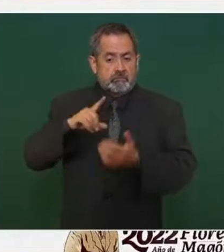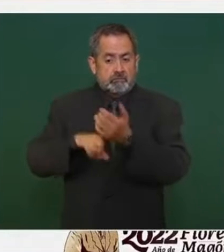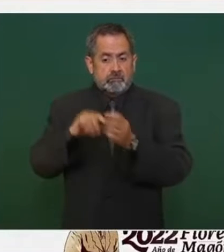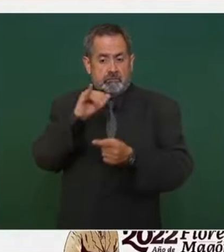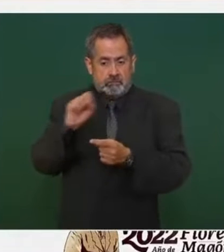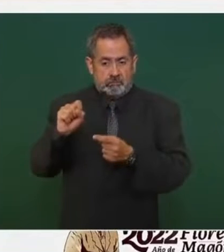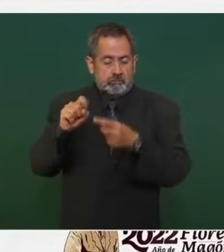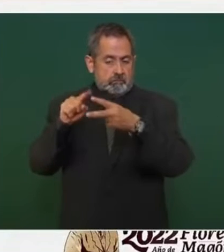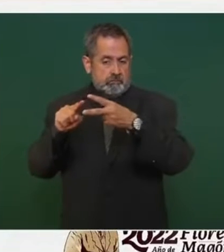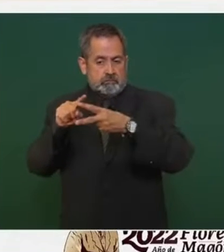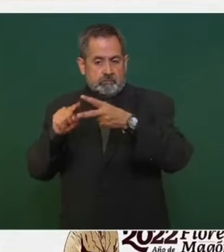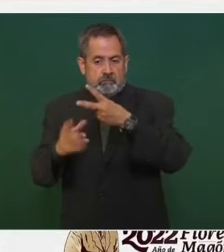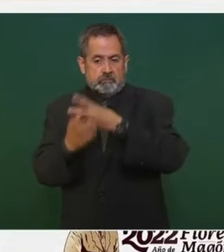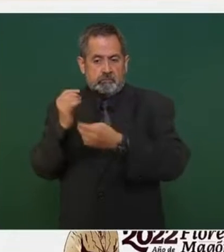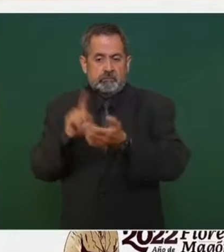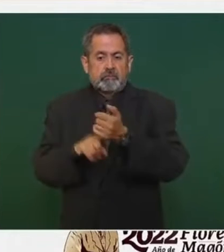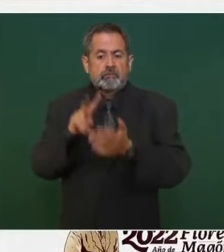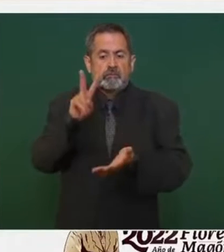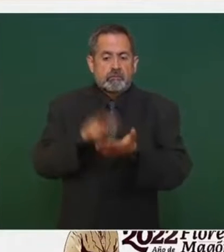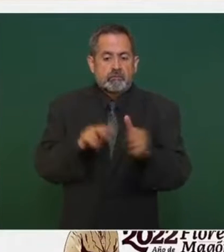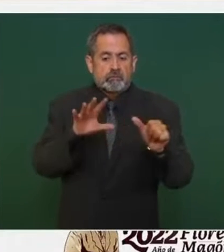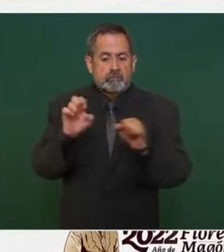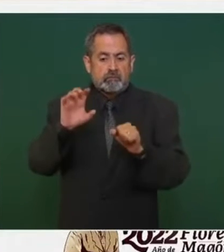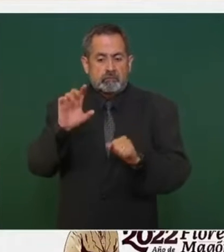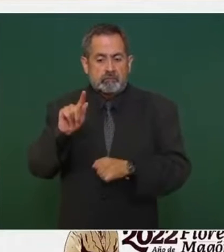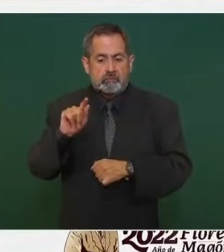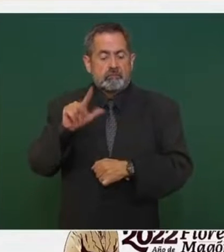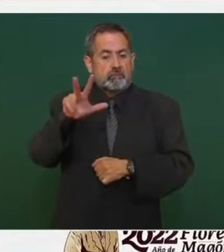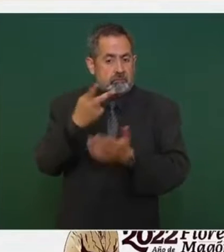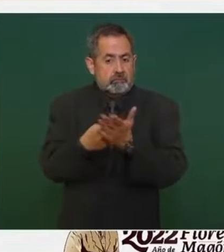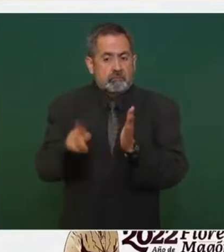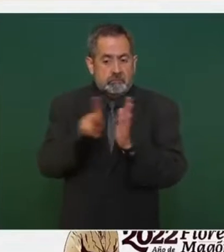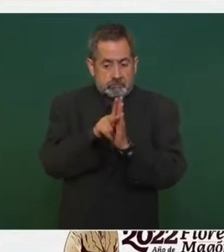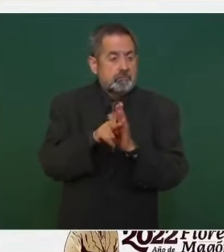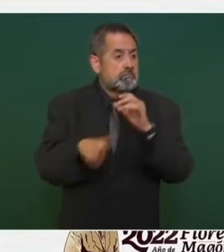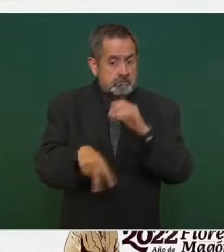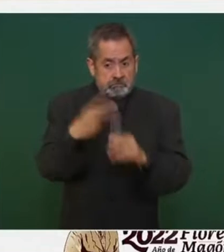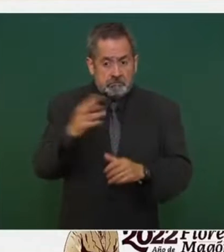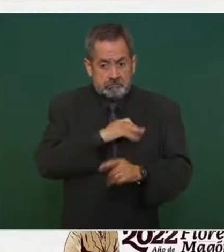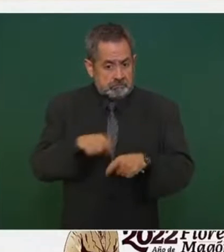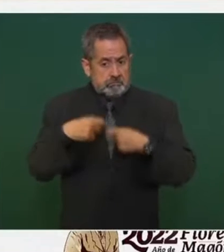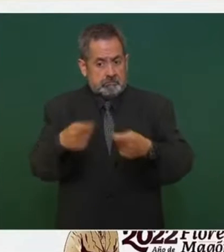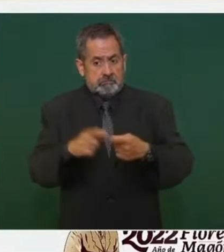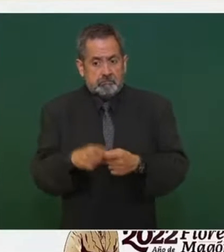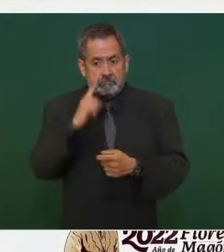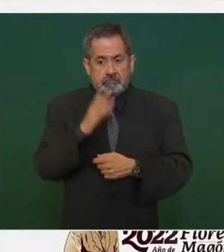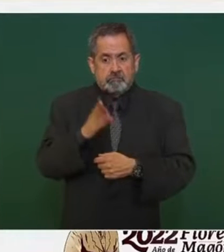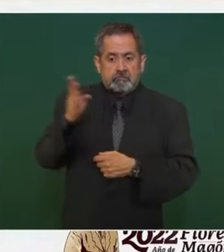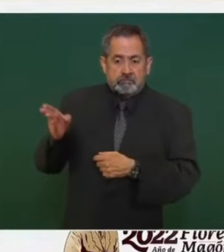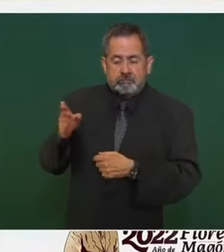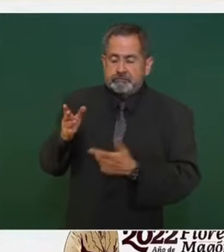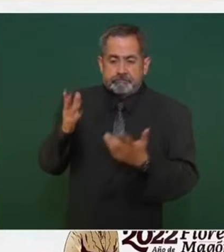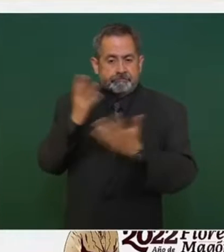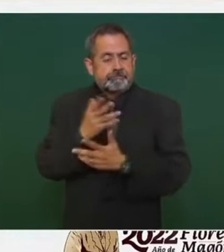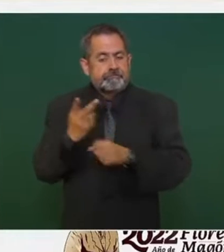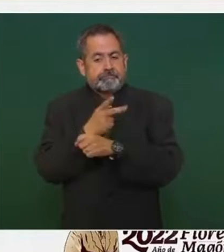IMSS Ordinario, en suma, hay 2,678 plazas vacantes. Y del lado derecho, lo más